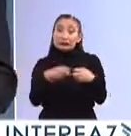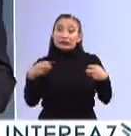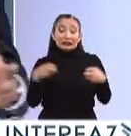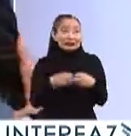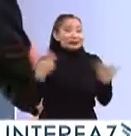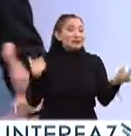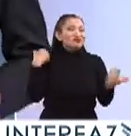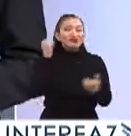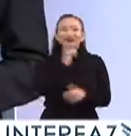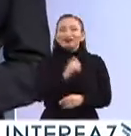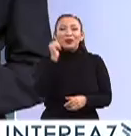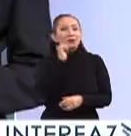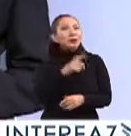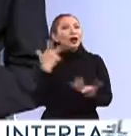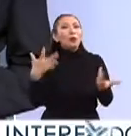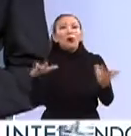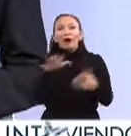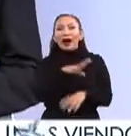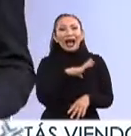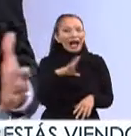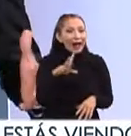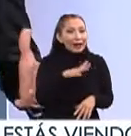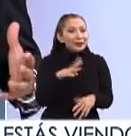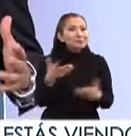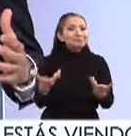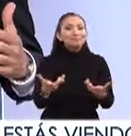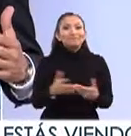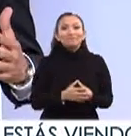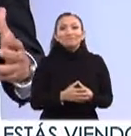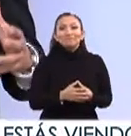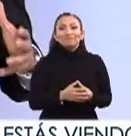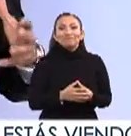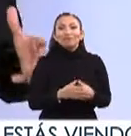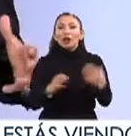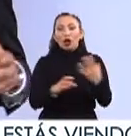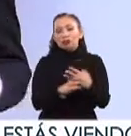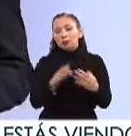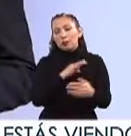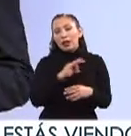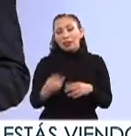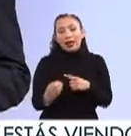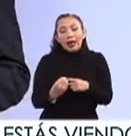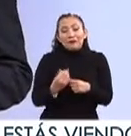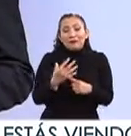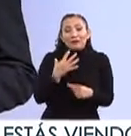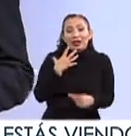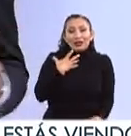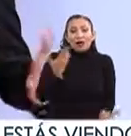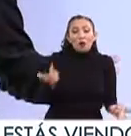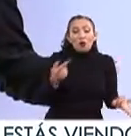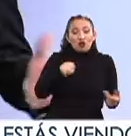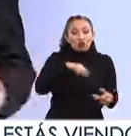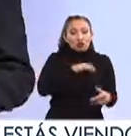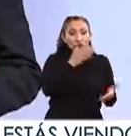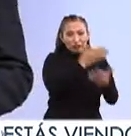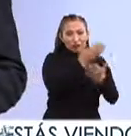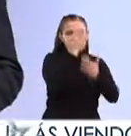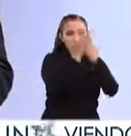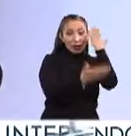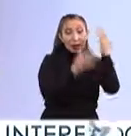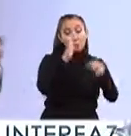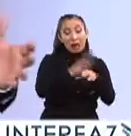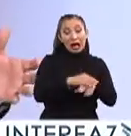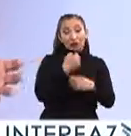estresantes, comúnmente envueltas de aspectos que pueden afectarnos directamente en el desempeño escolar, sobre todo a los